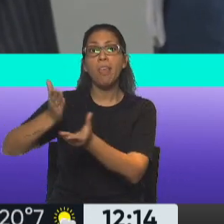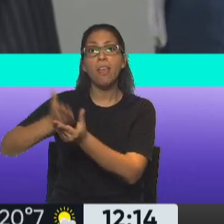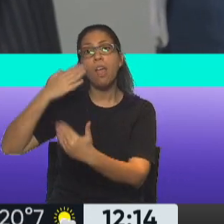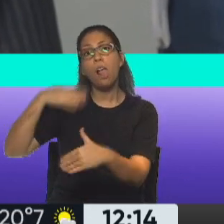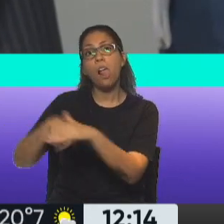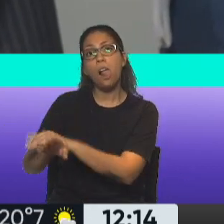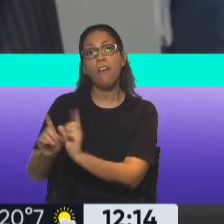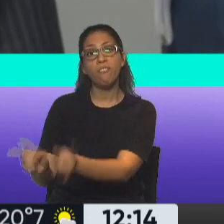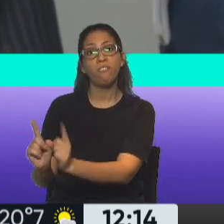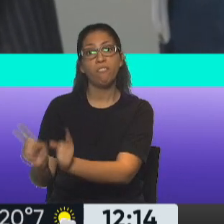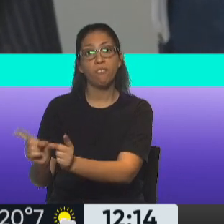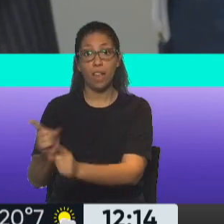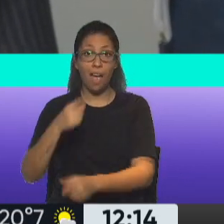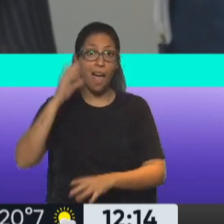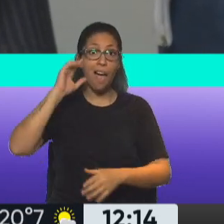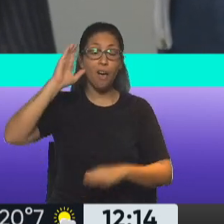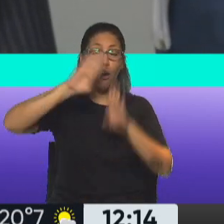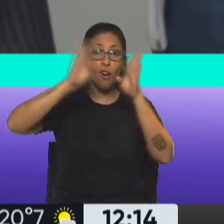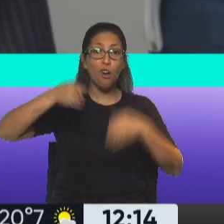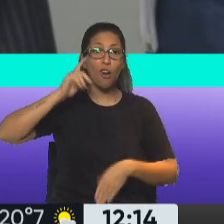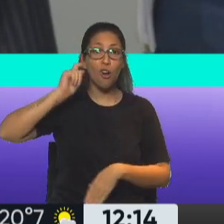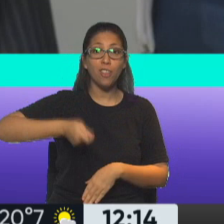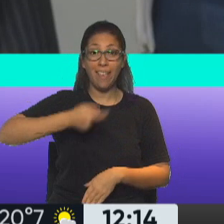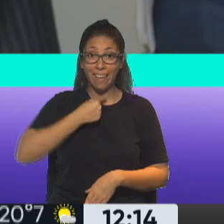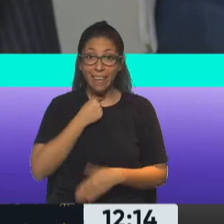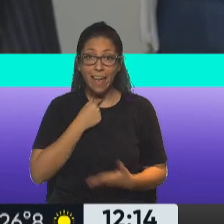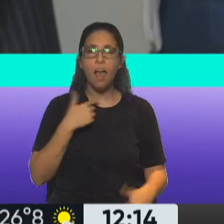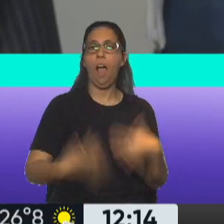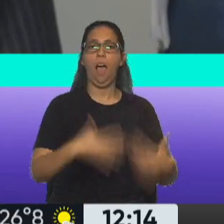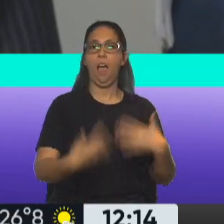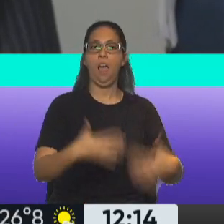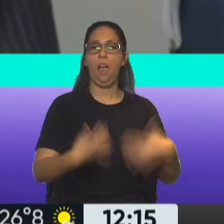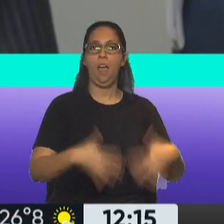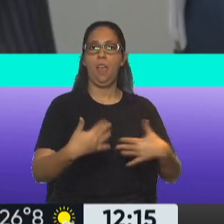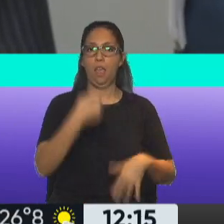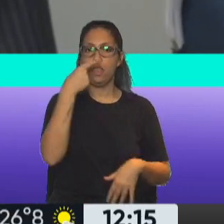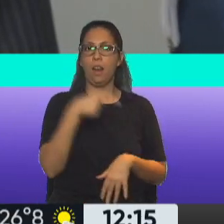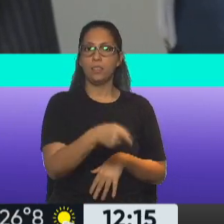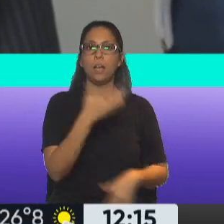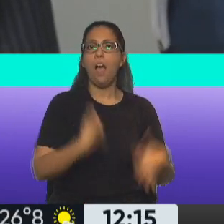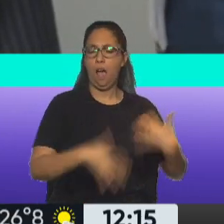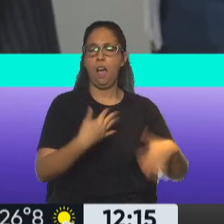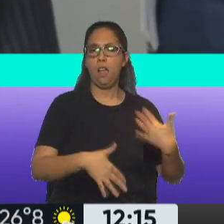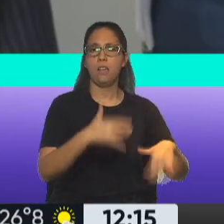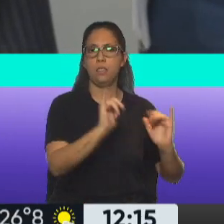Corte, cuando la Corte quiere, apura los trámites que son de interés.